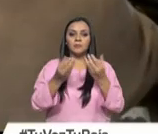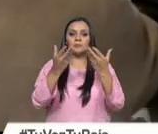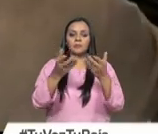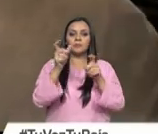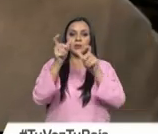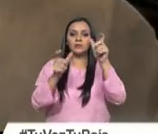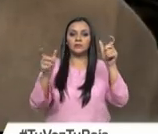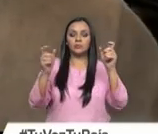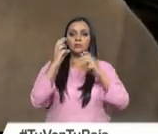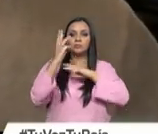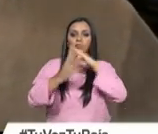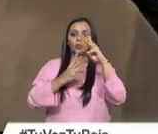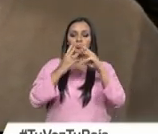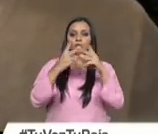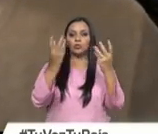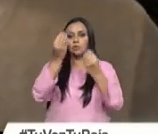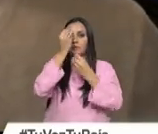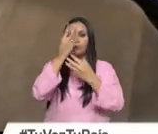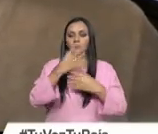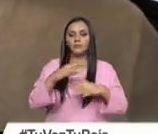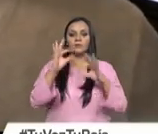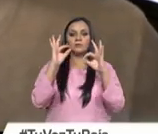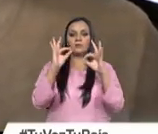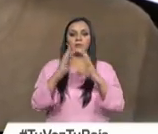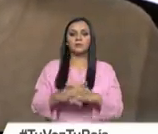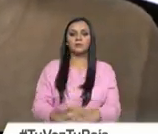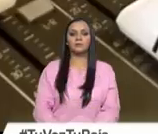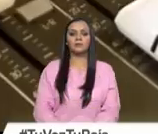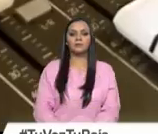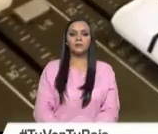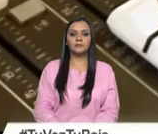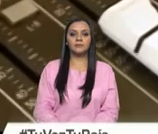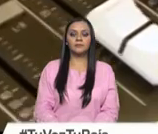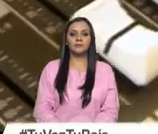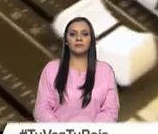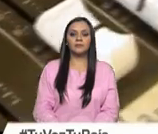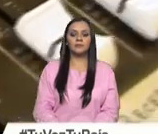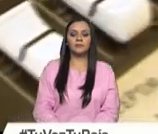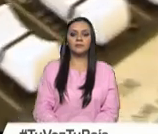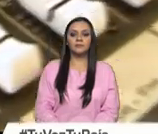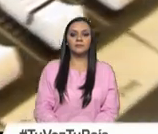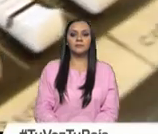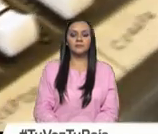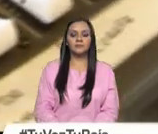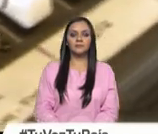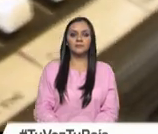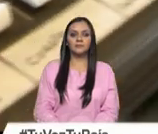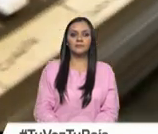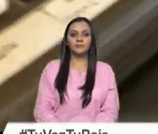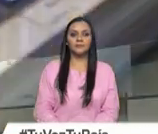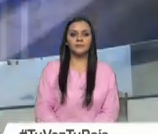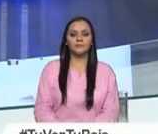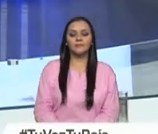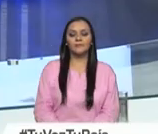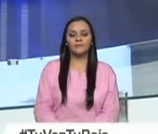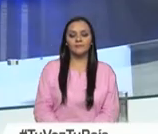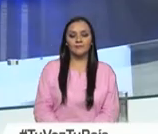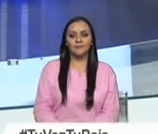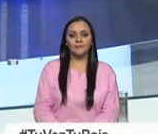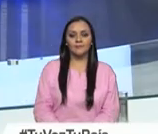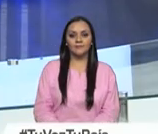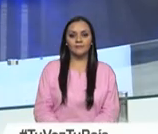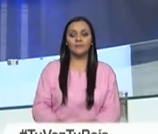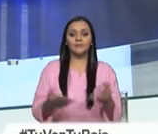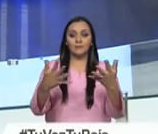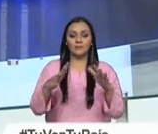y al mundo una visión democrática de la propia comunicación. Carolina Díaz, Noticiero Ciudadano. A